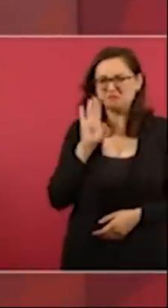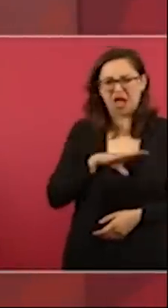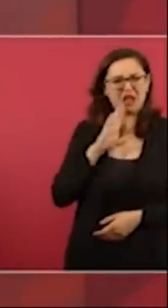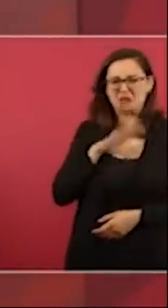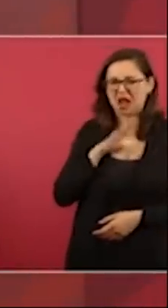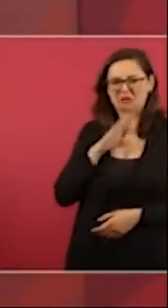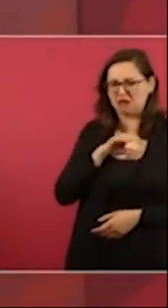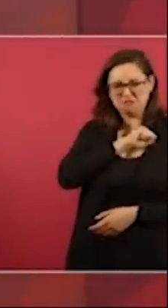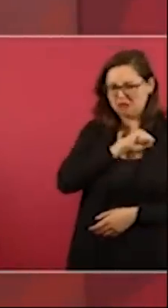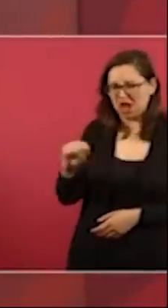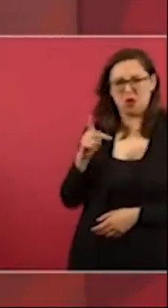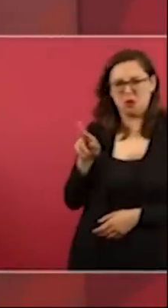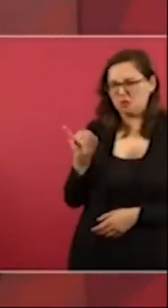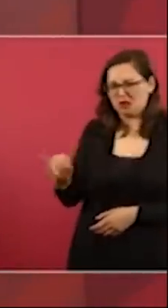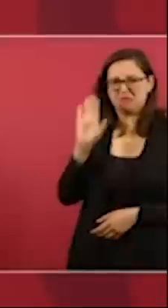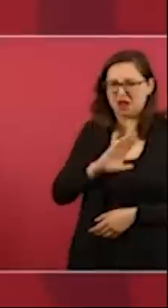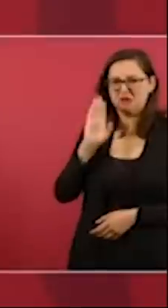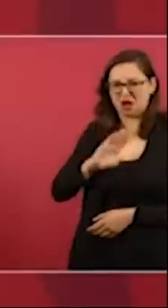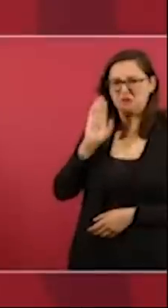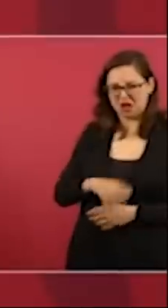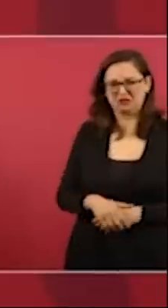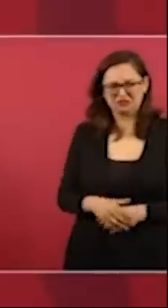lo del PRI, ¿por qué se aliaron al PRI?